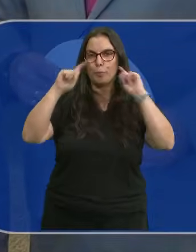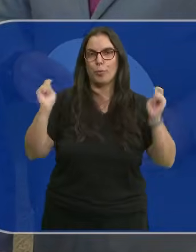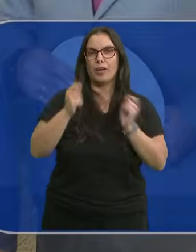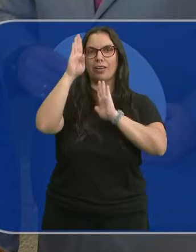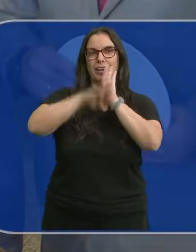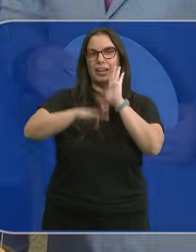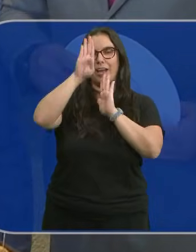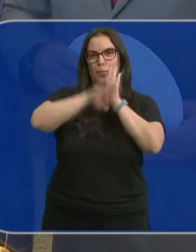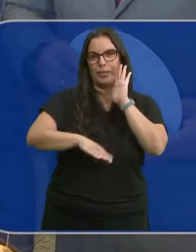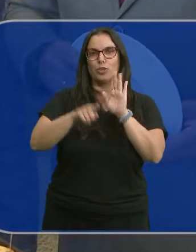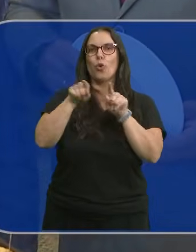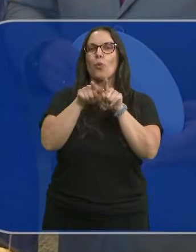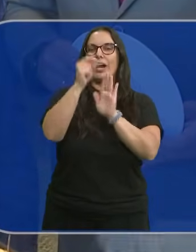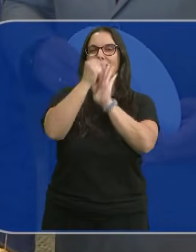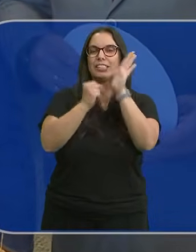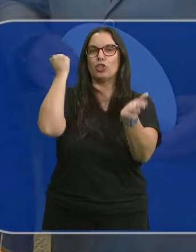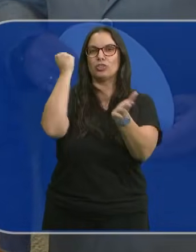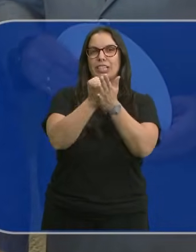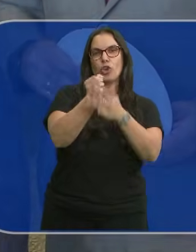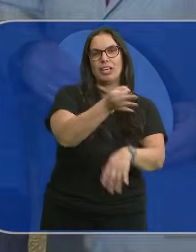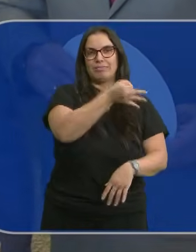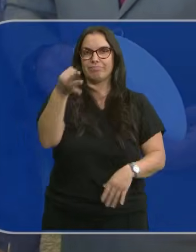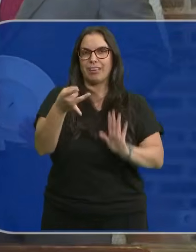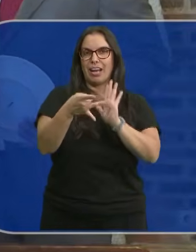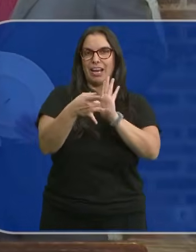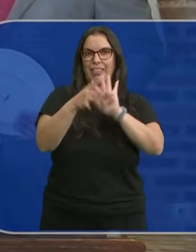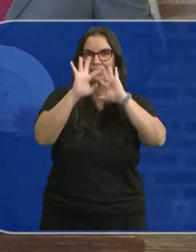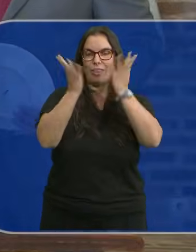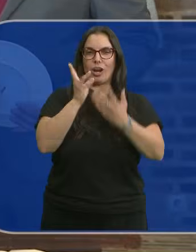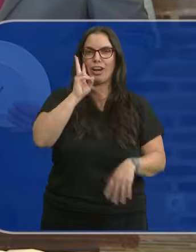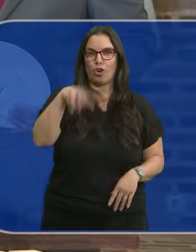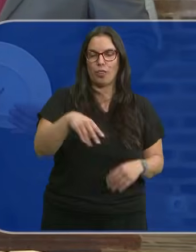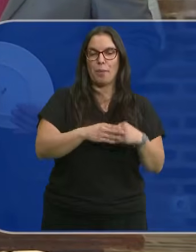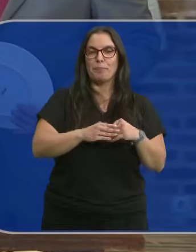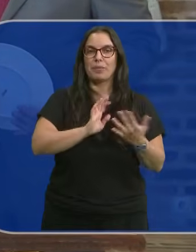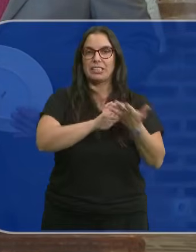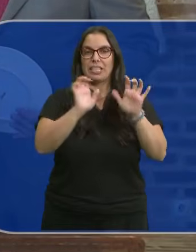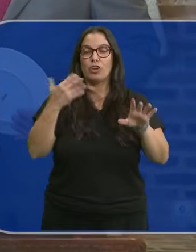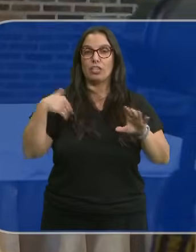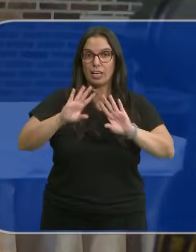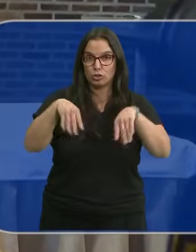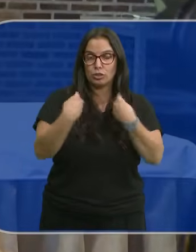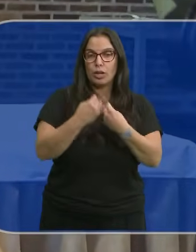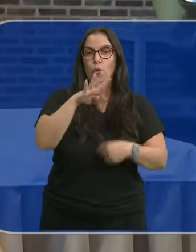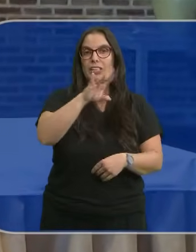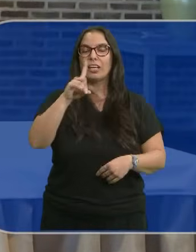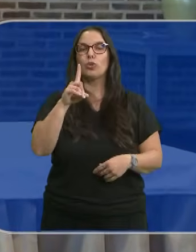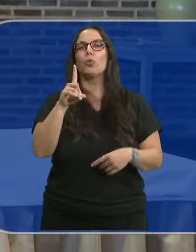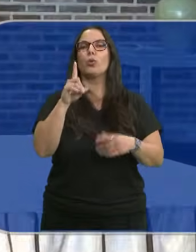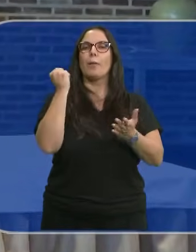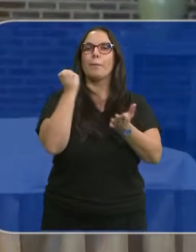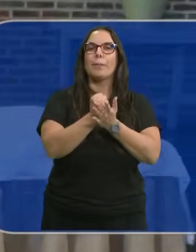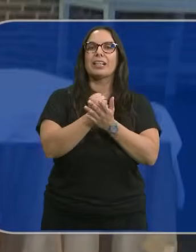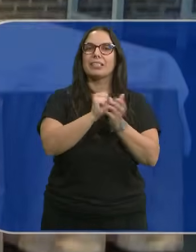los requisitos de ese sello de excelencia que reconoce la calidad a nivel internacional. Castilla y León cuenta ya con 41 figuras de